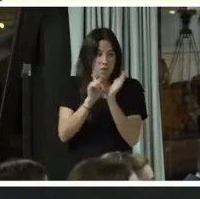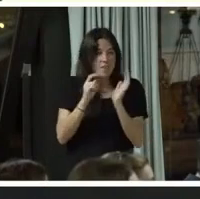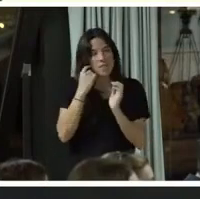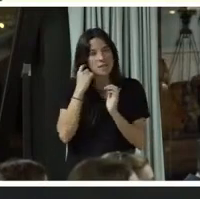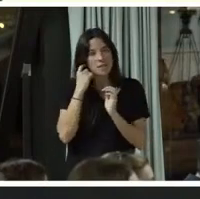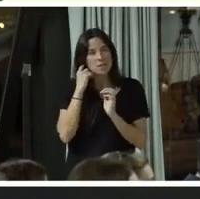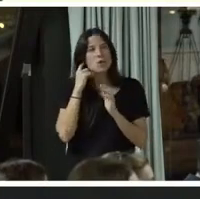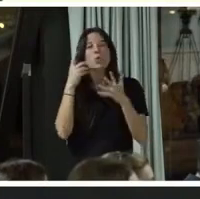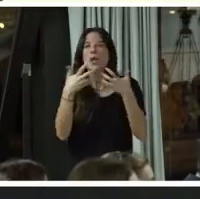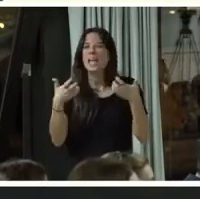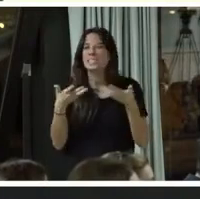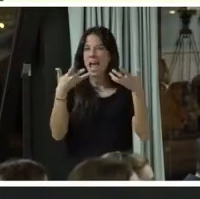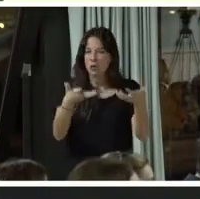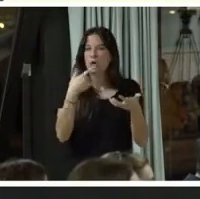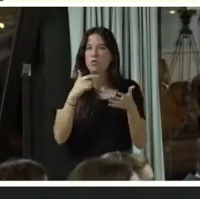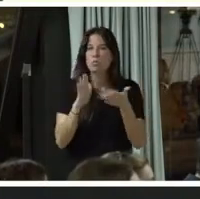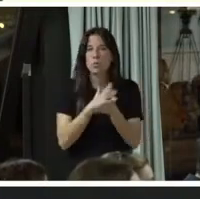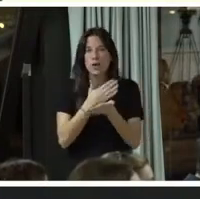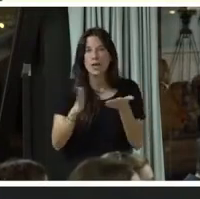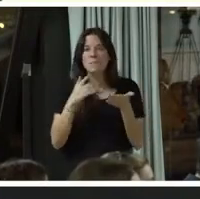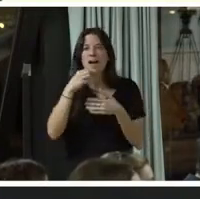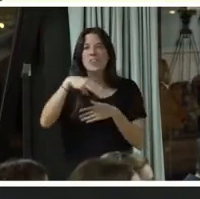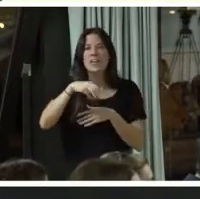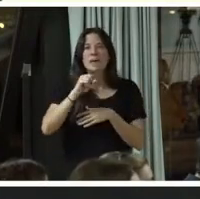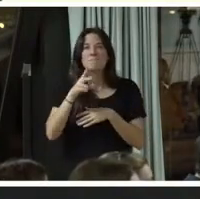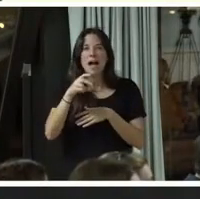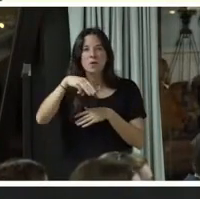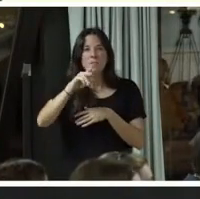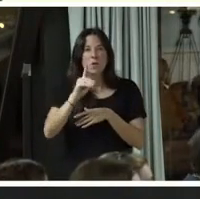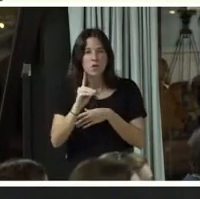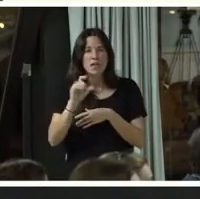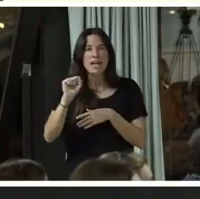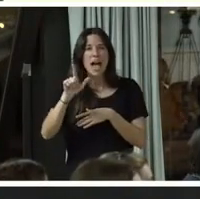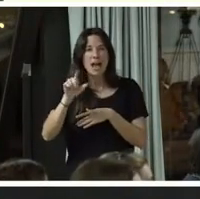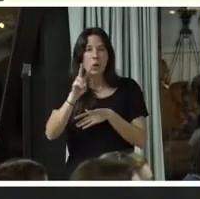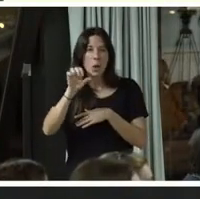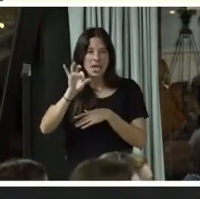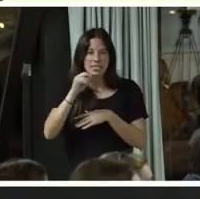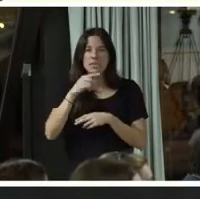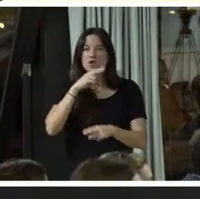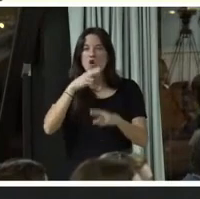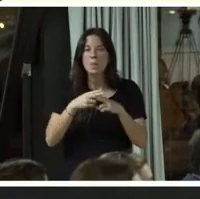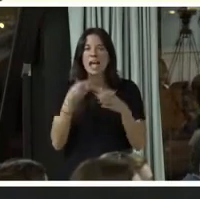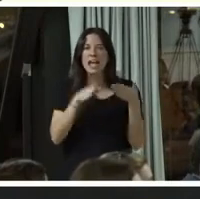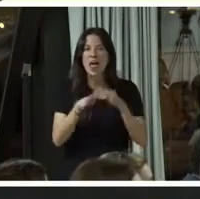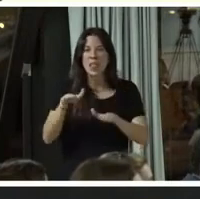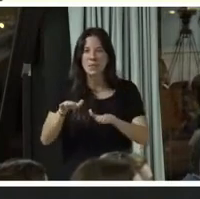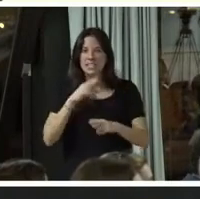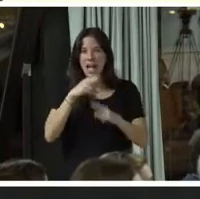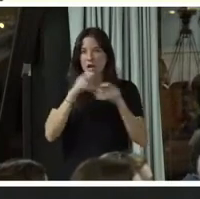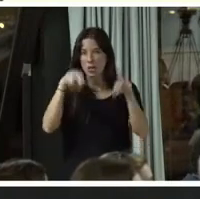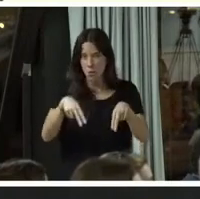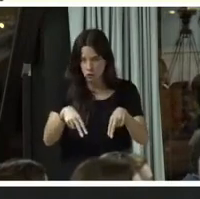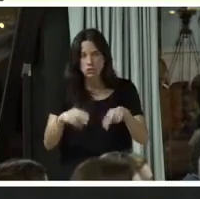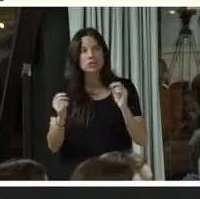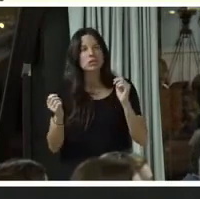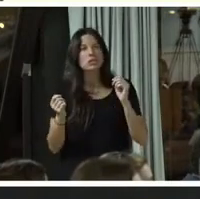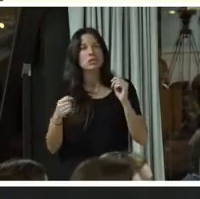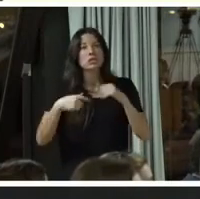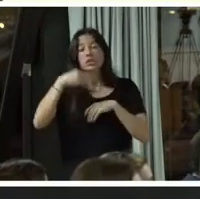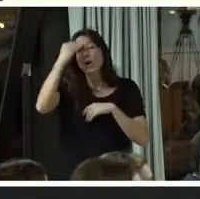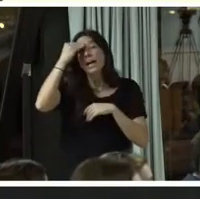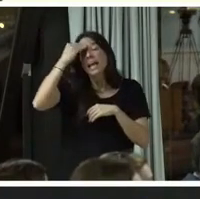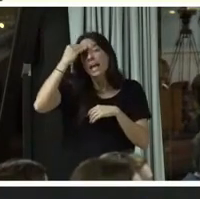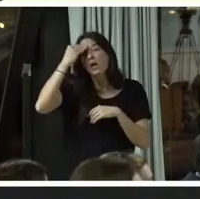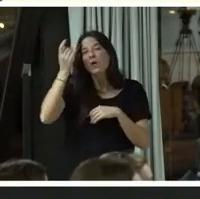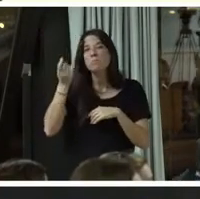un ex de un poema de mahmud darwish que se llama cadáveres anónimos que yo creo que que sienta